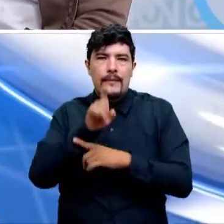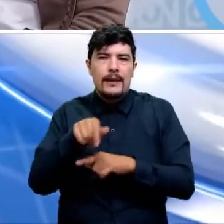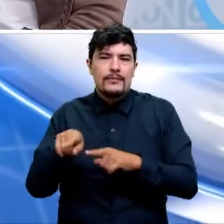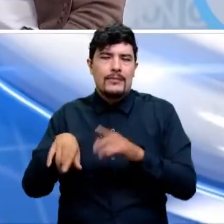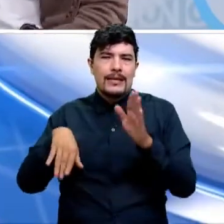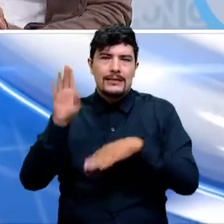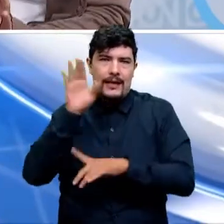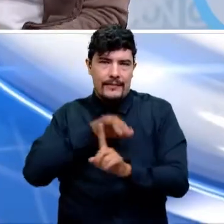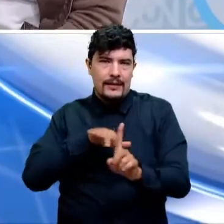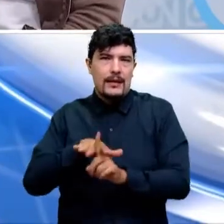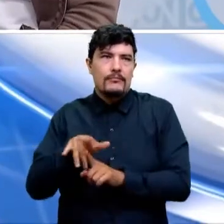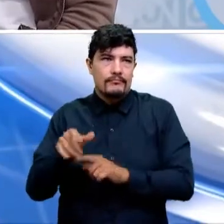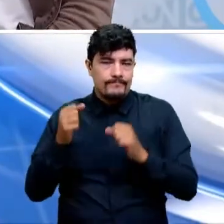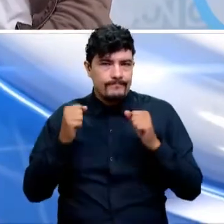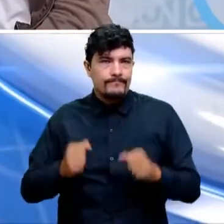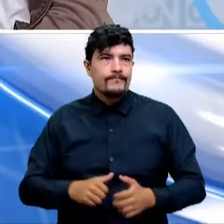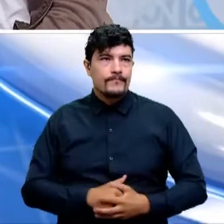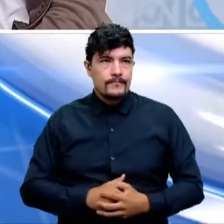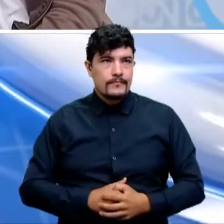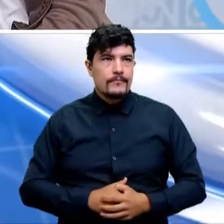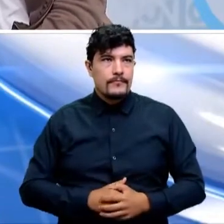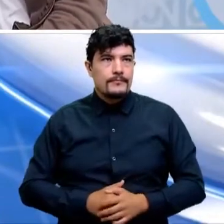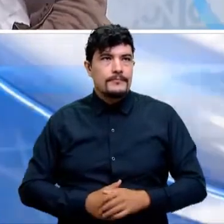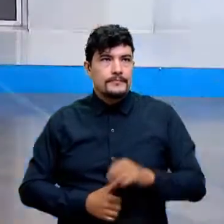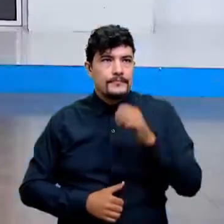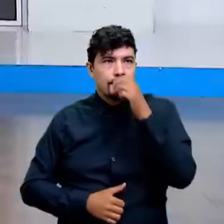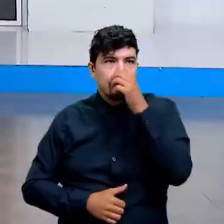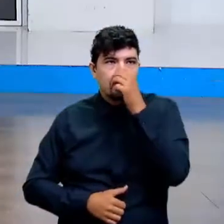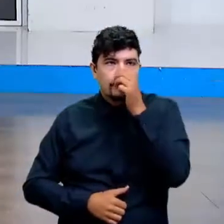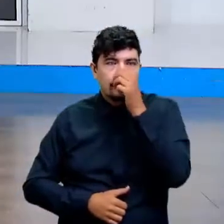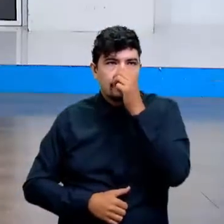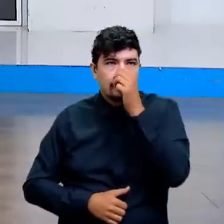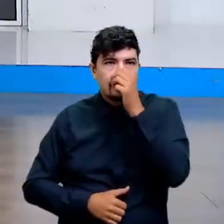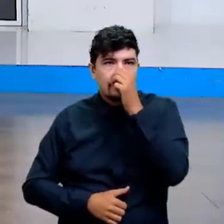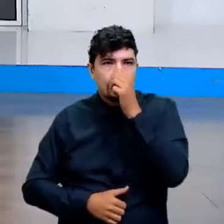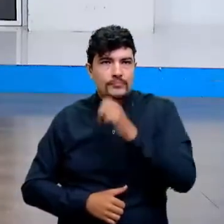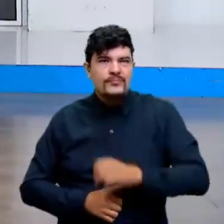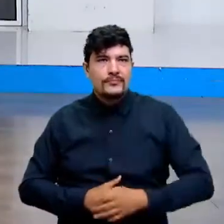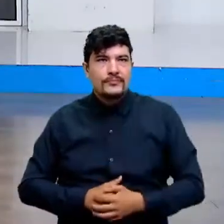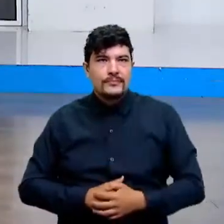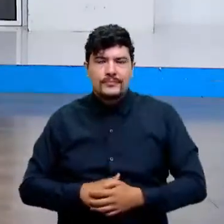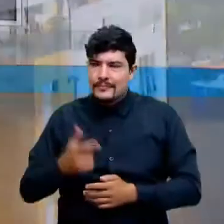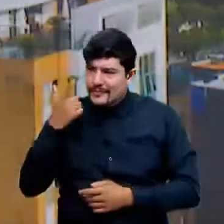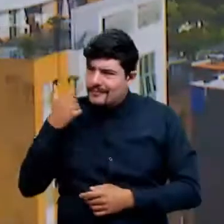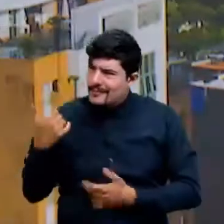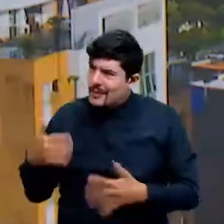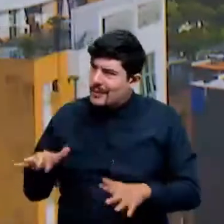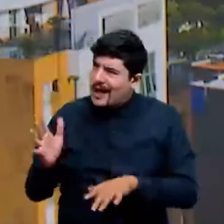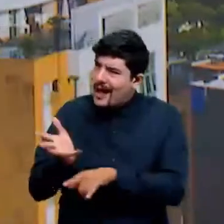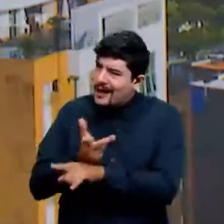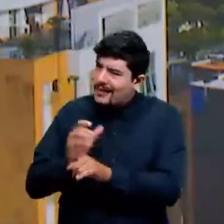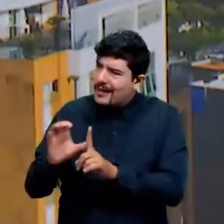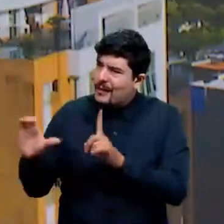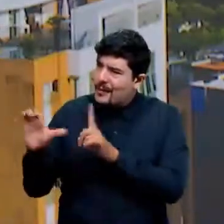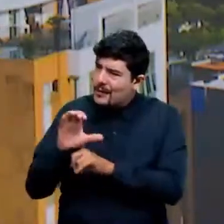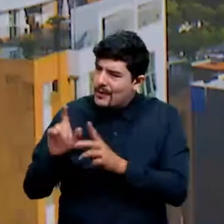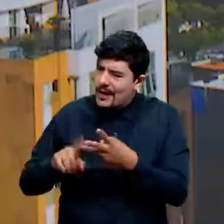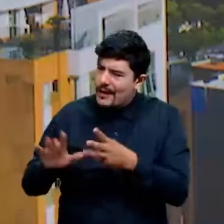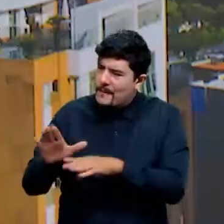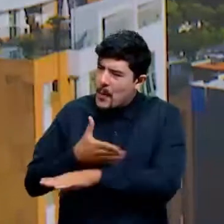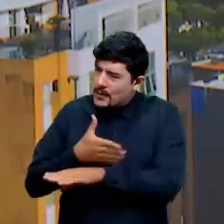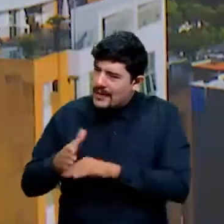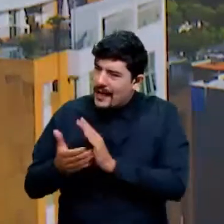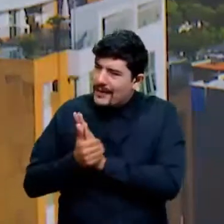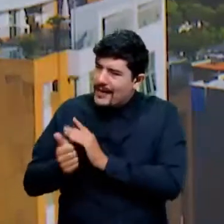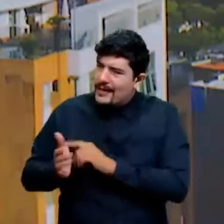sido bastante invisibles para muchos de nosotros. Bueno, pues qué chévere que ustedes con arte, con cultura, por supuesto con música, con todo el